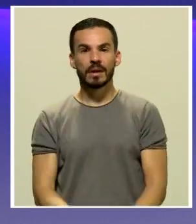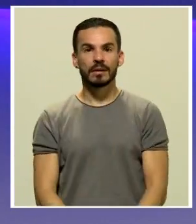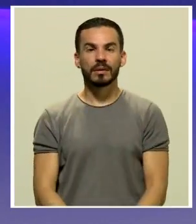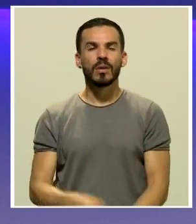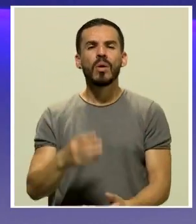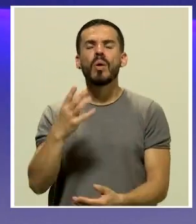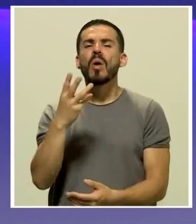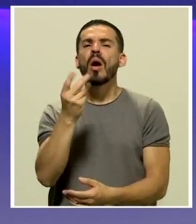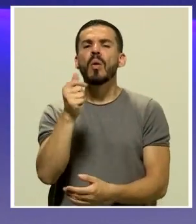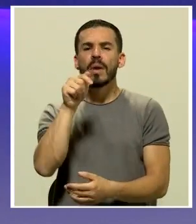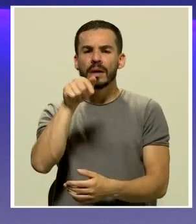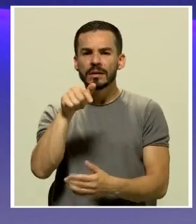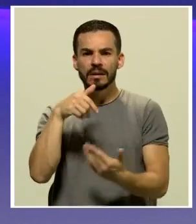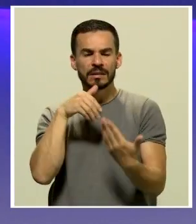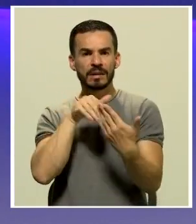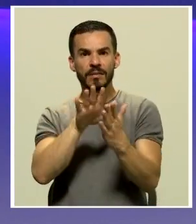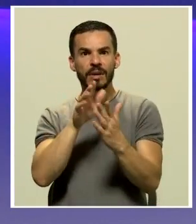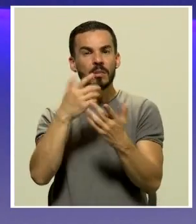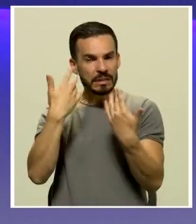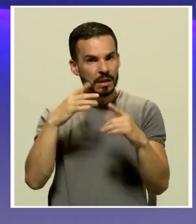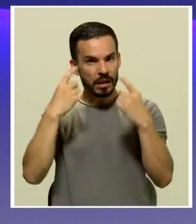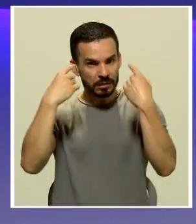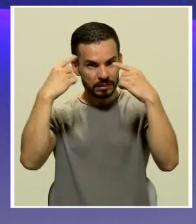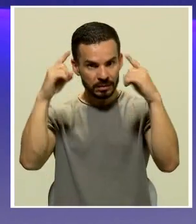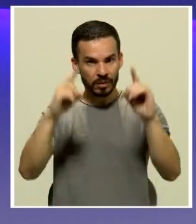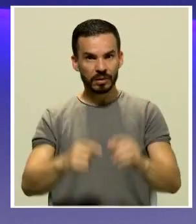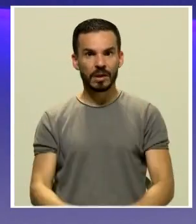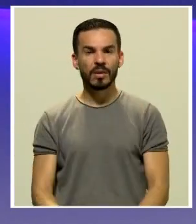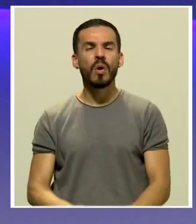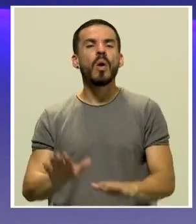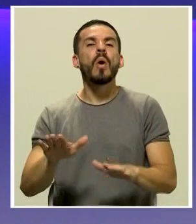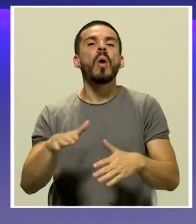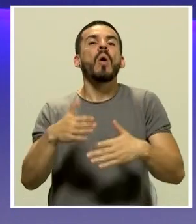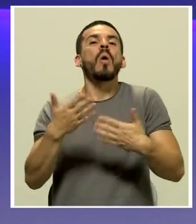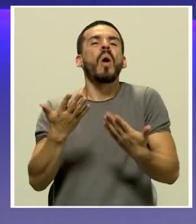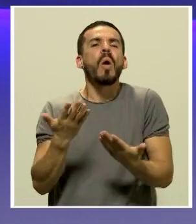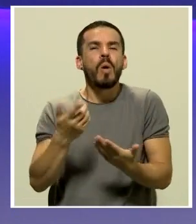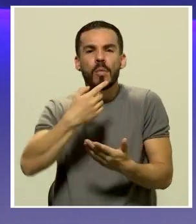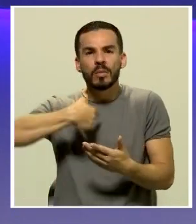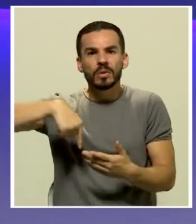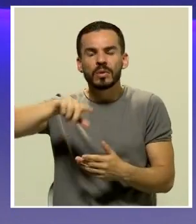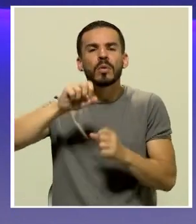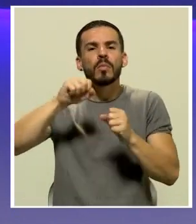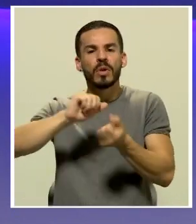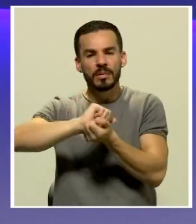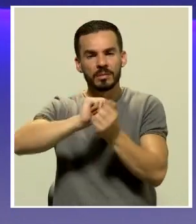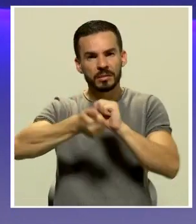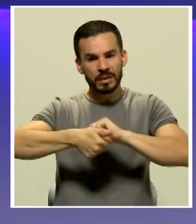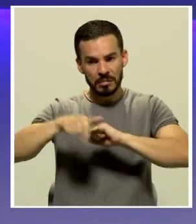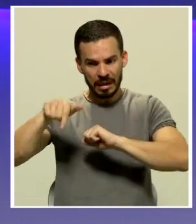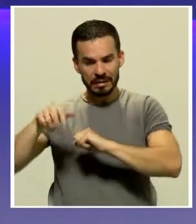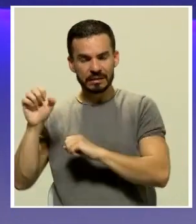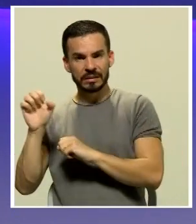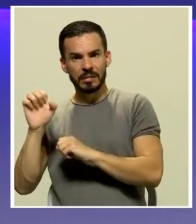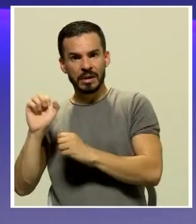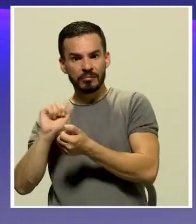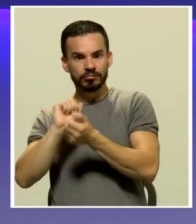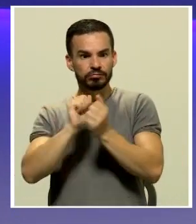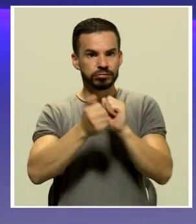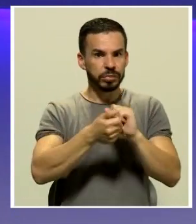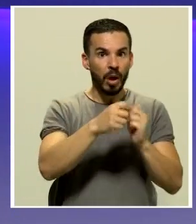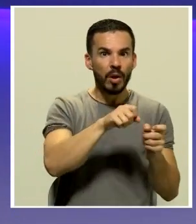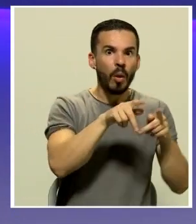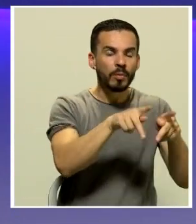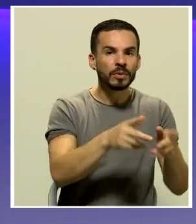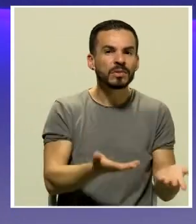¿Cuánto de este desafío se ha logrado? ¿Cómo podemos transformar esta emergencia en una